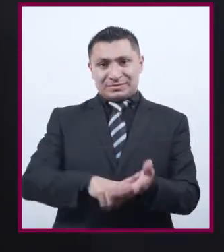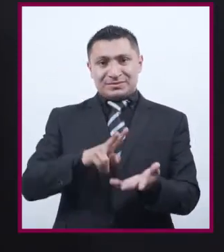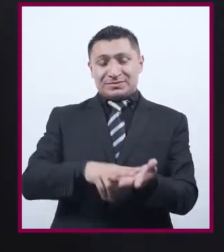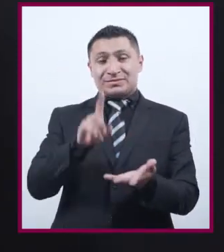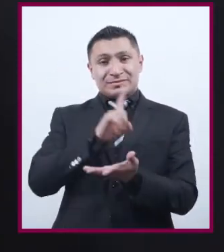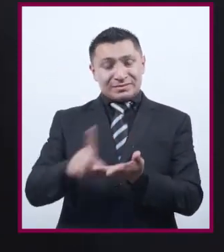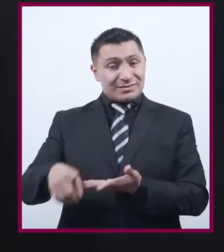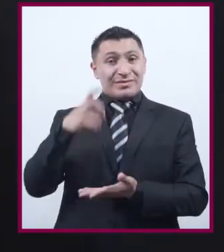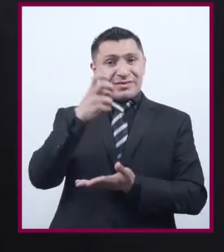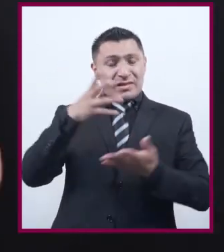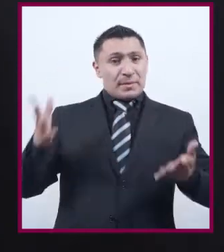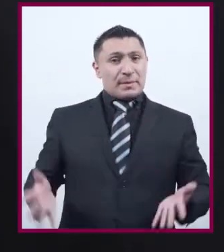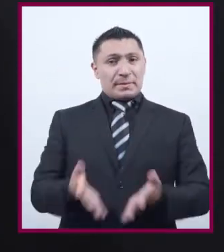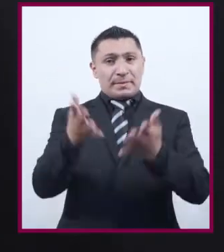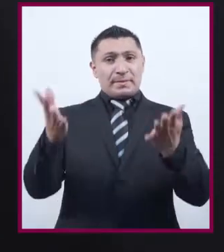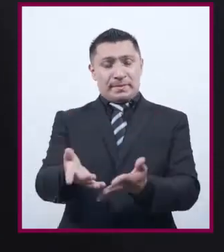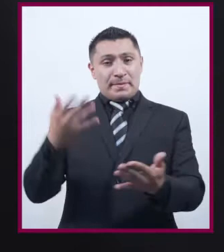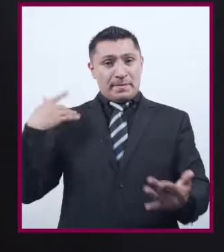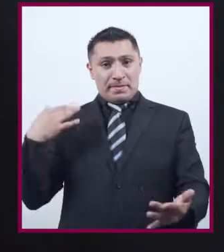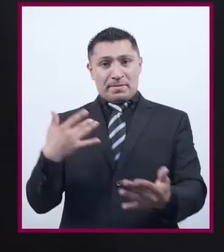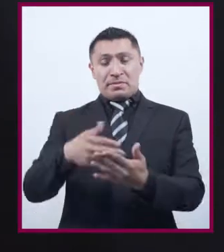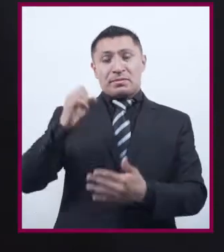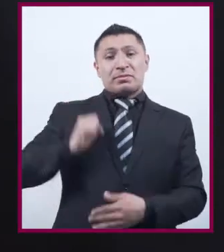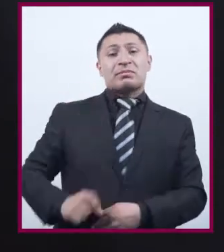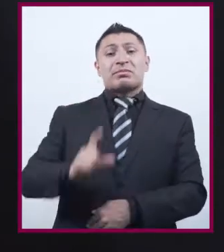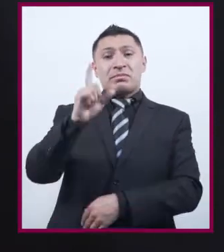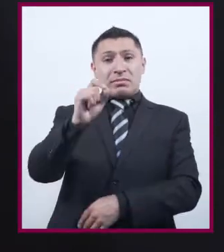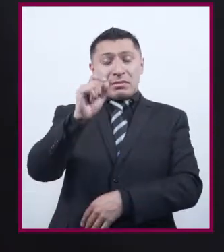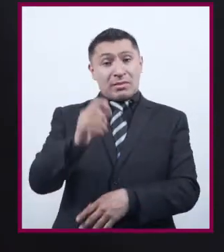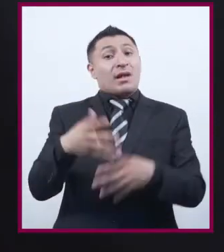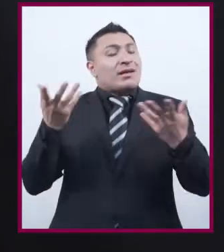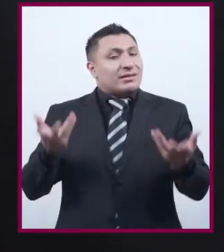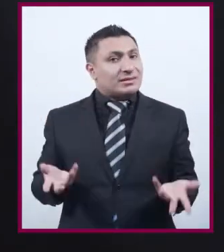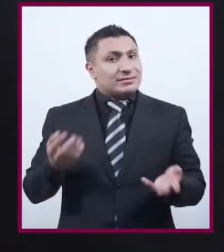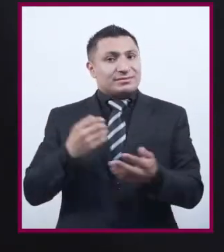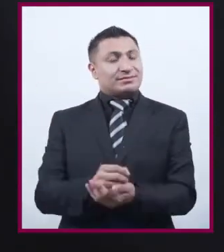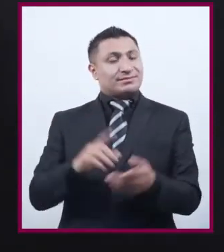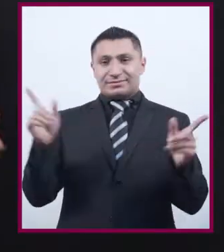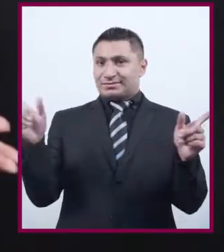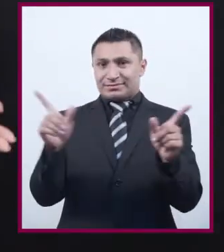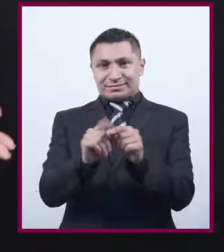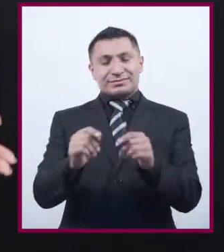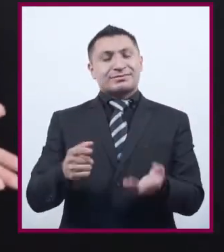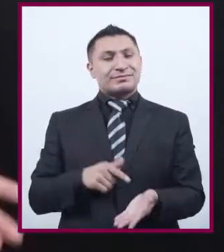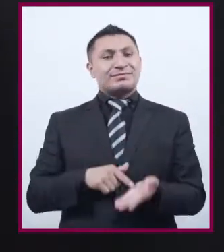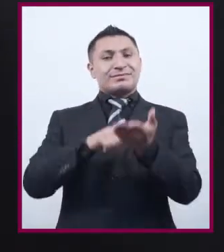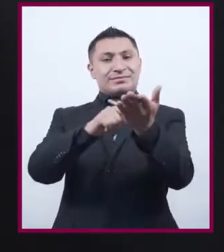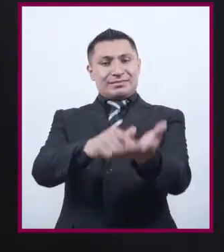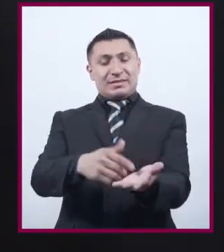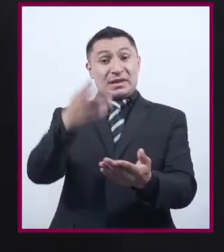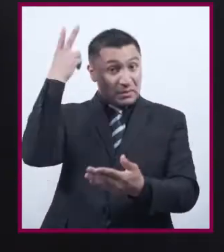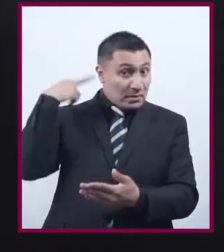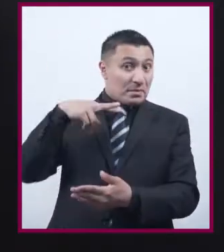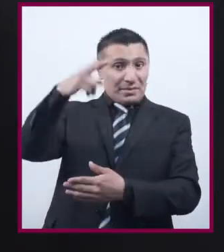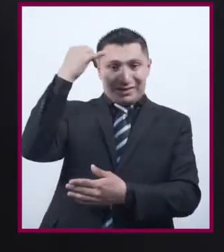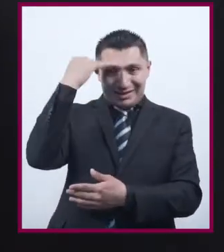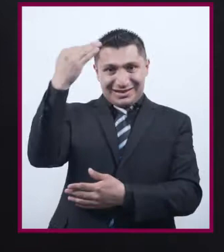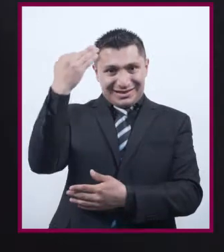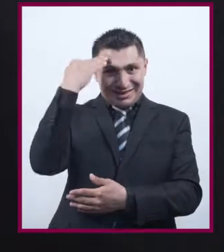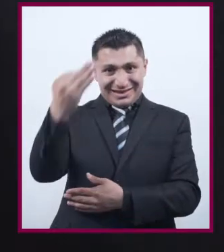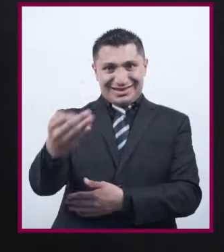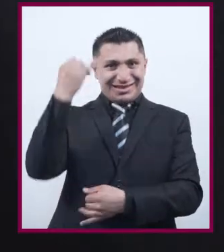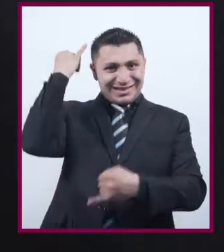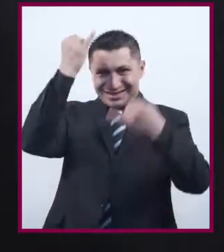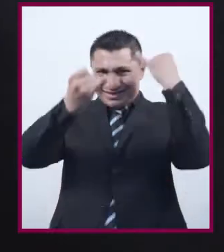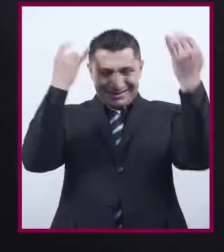sus derechos, la cual se fortaleció a lo largo del siglo XX. Y bueno, sin más, te propongo un poco viajar en el